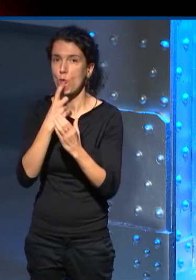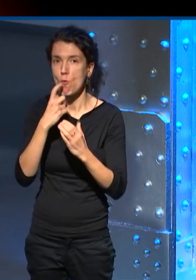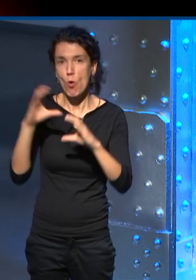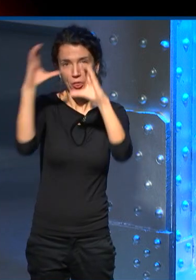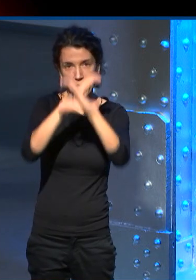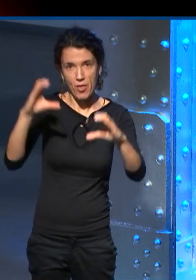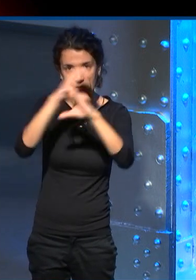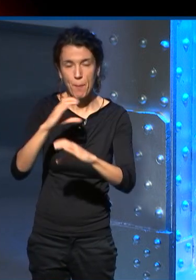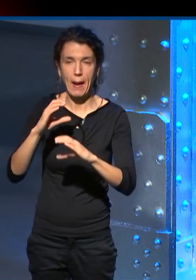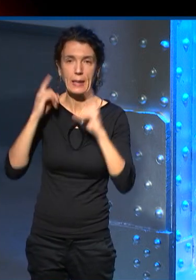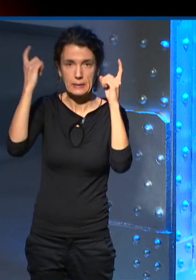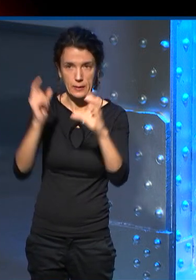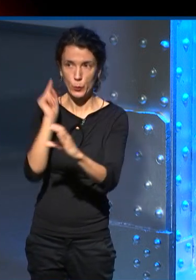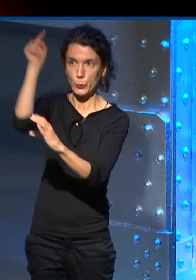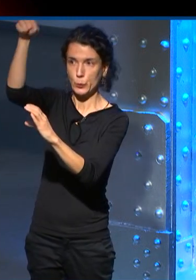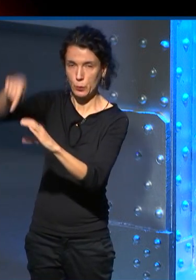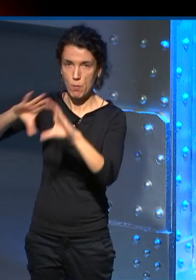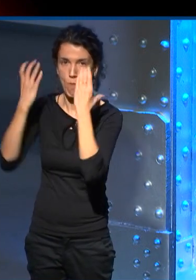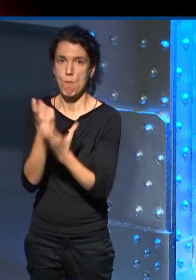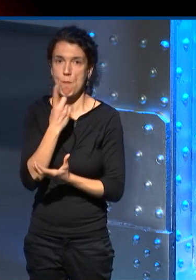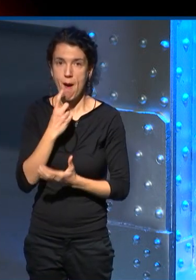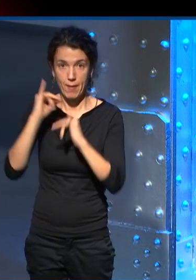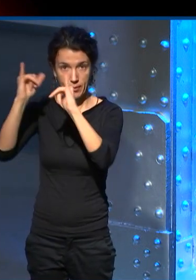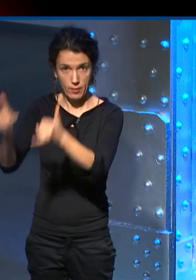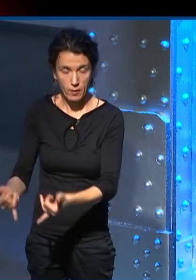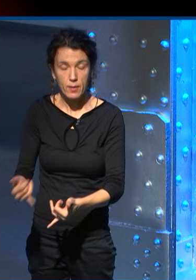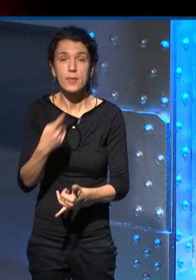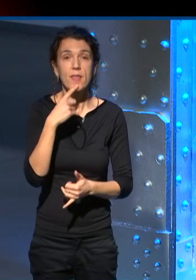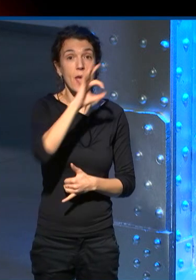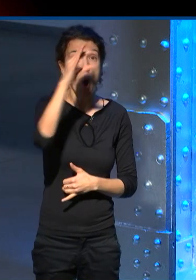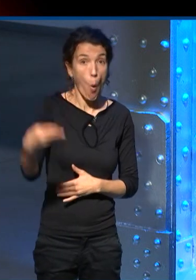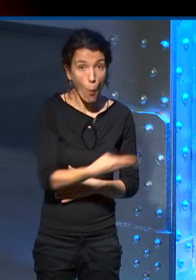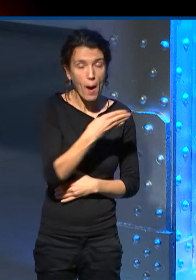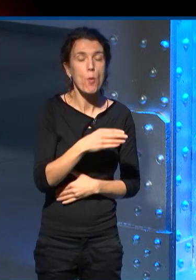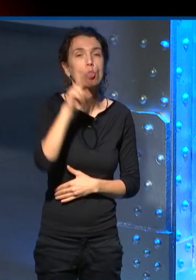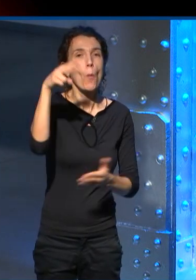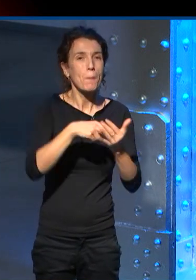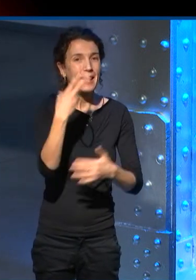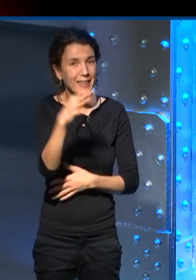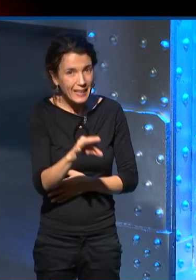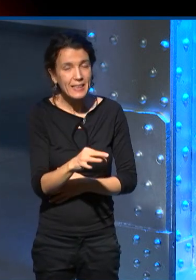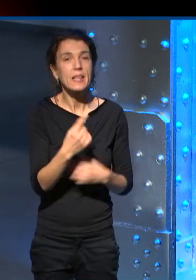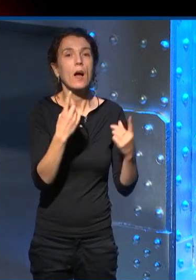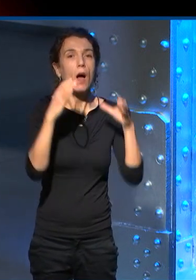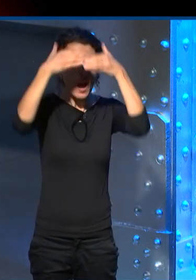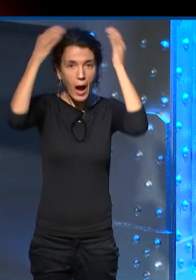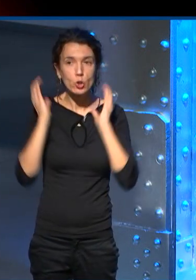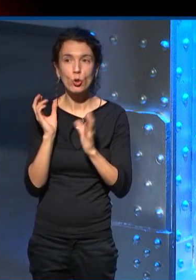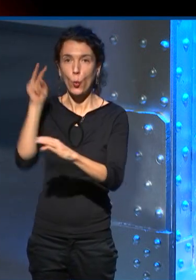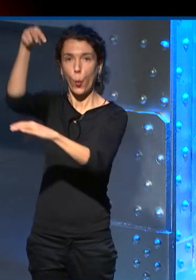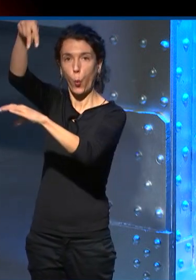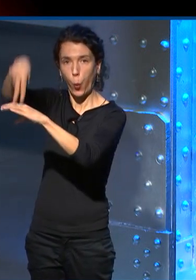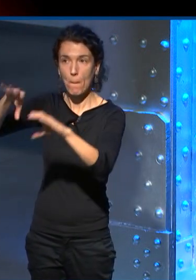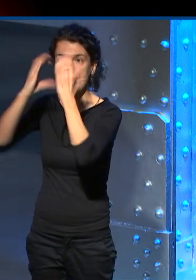pues para ir a Marte. Y entonces Obama lo que decía es que hacia el año 2030 había que poner astronautas en Marte.